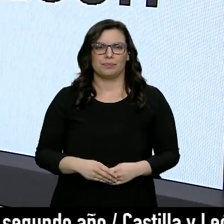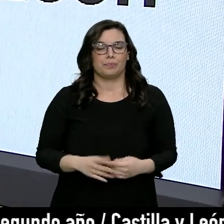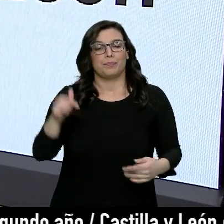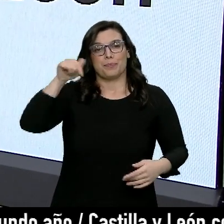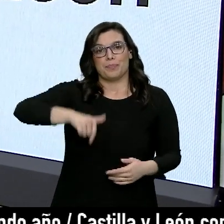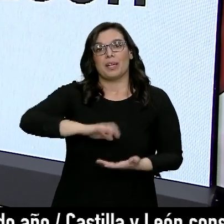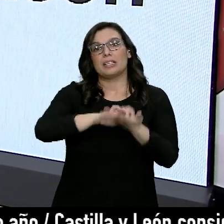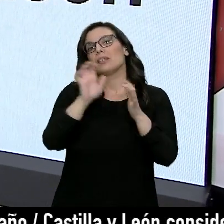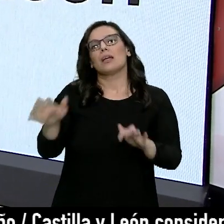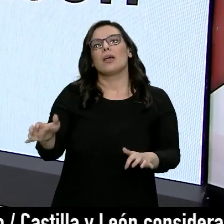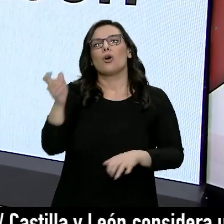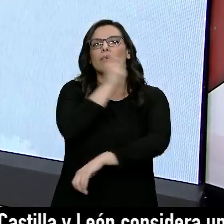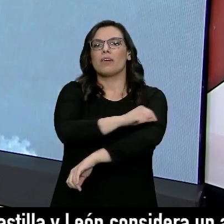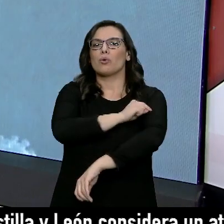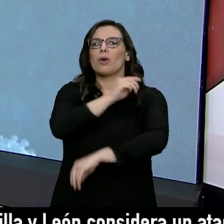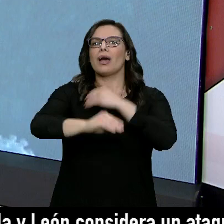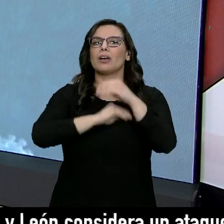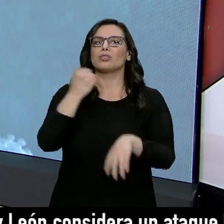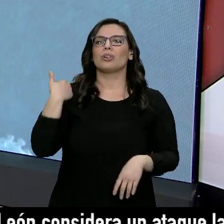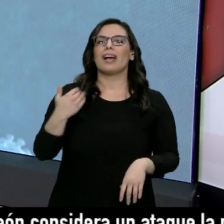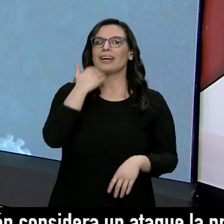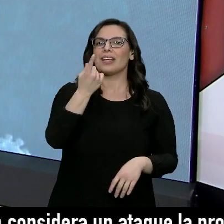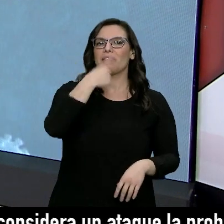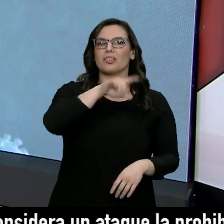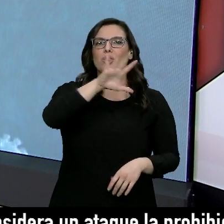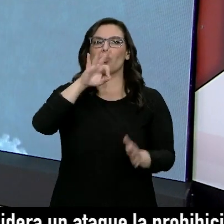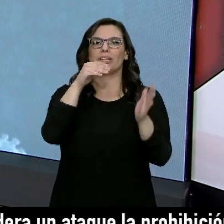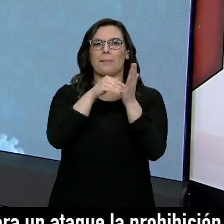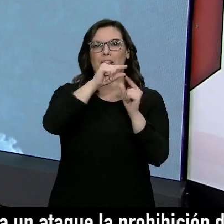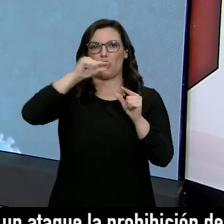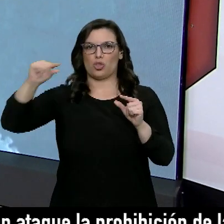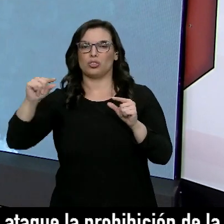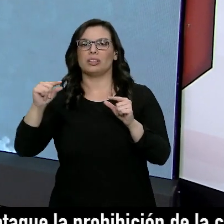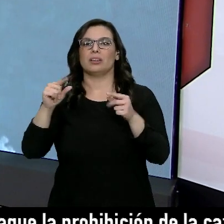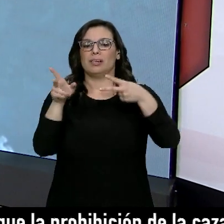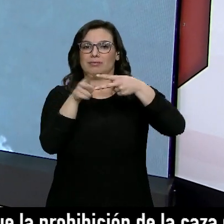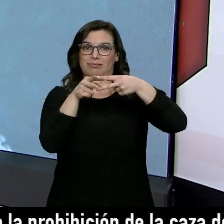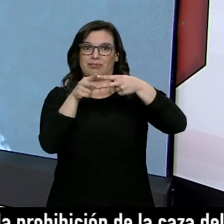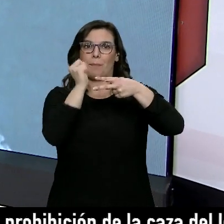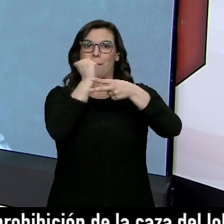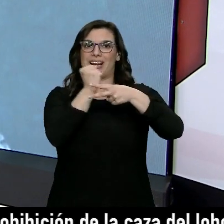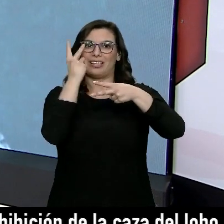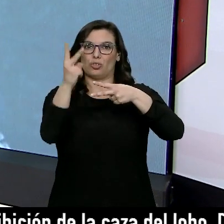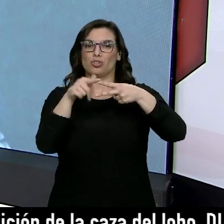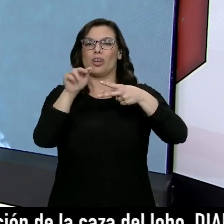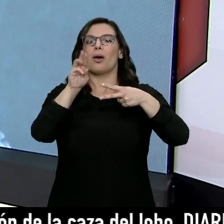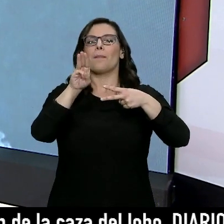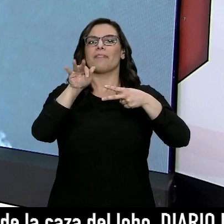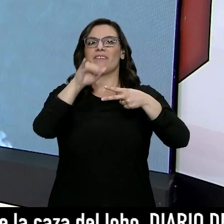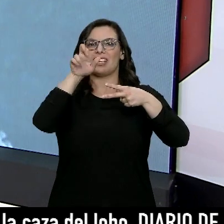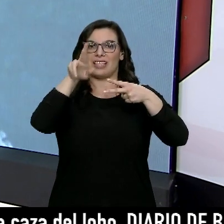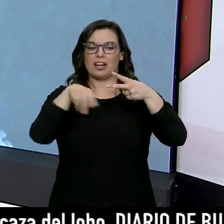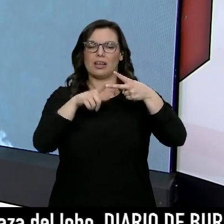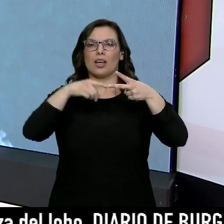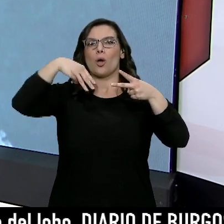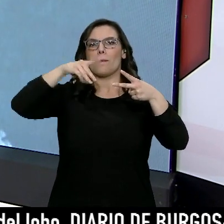Aquí en Castilla y León se han administrado casi 150.000 dosis entre las vacunas de Pfizer y de Moderna. Ya sabemos cómo